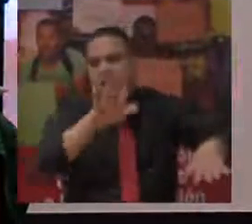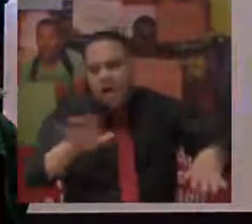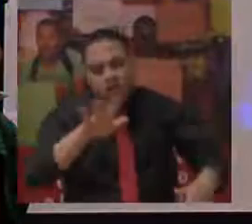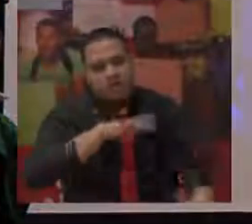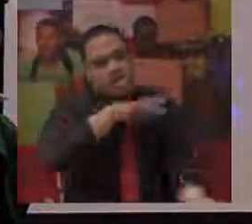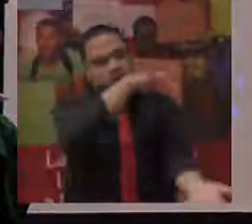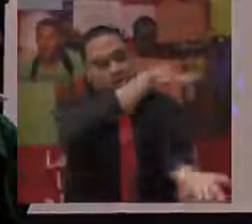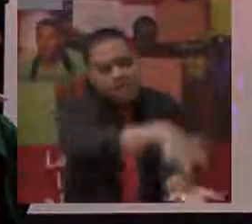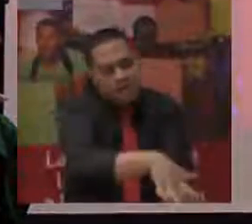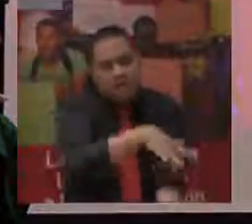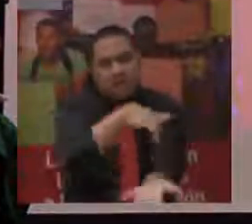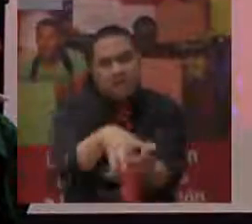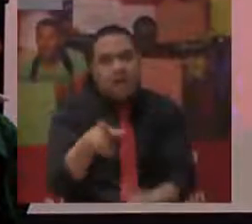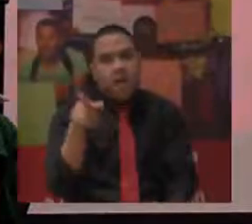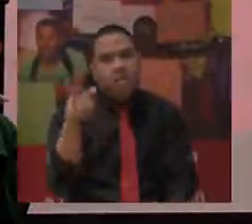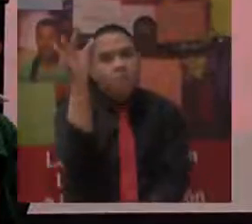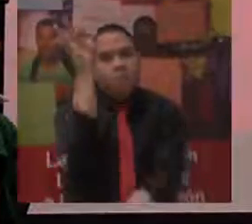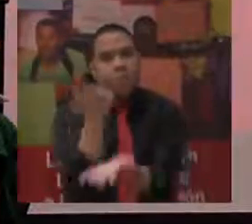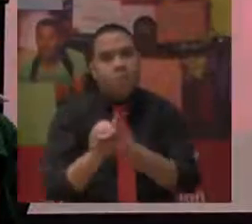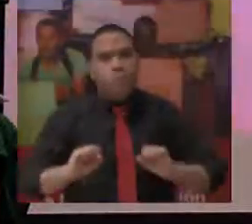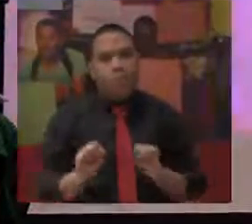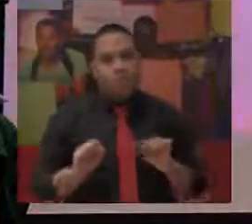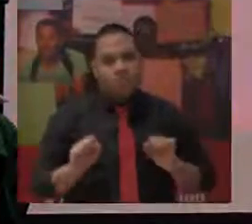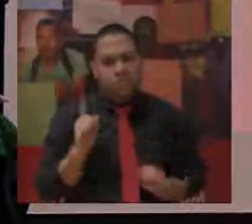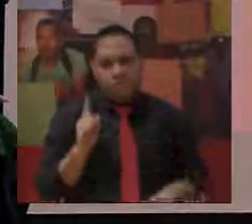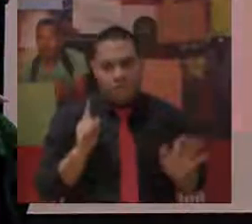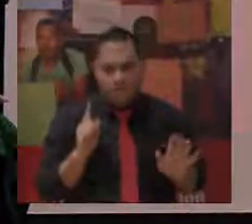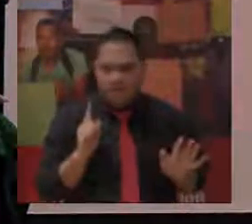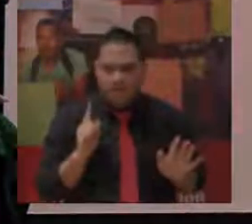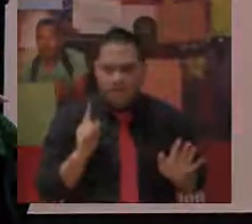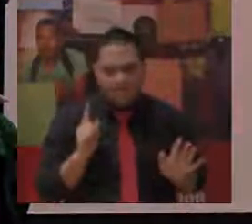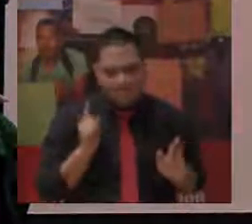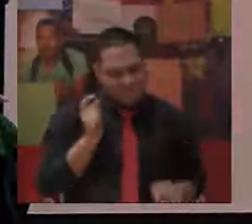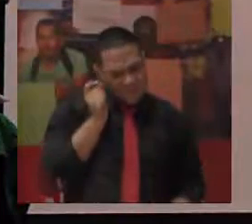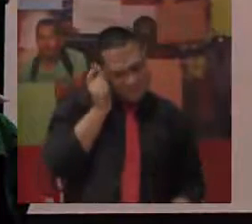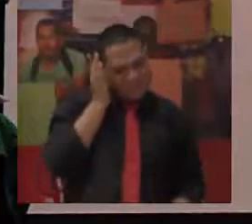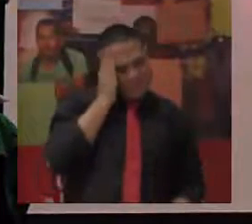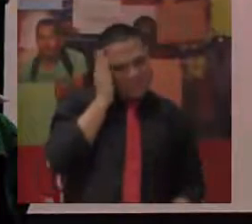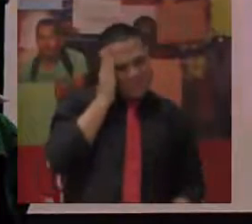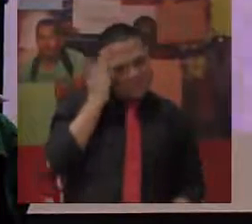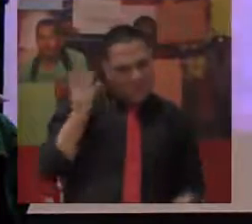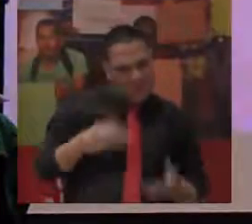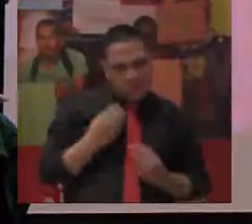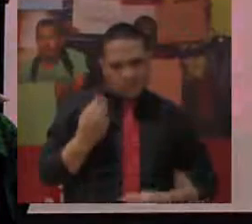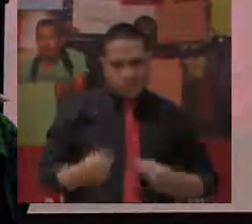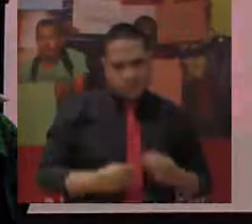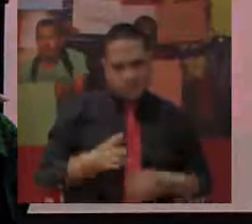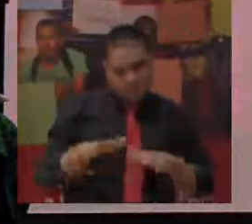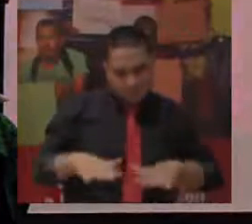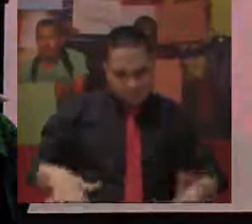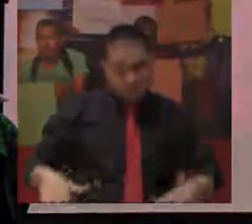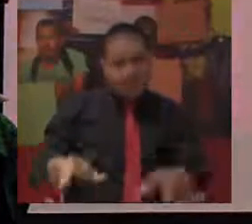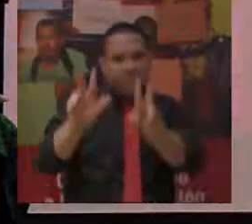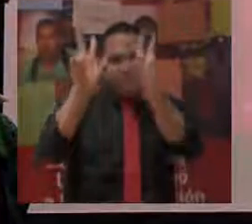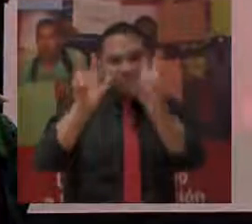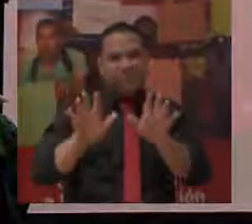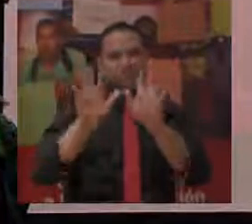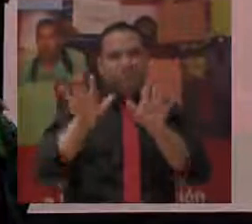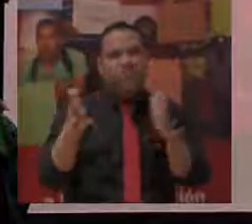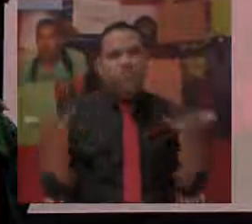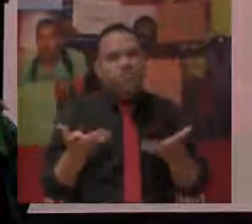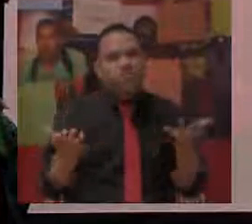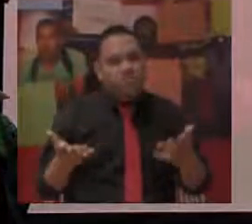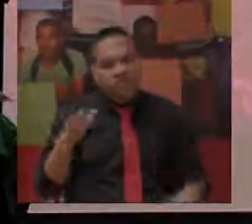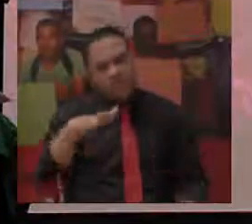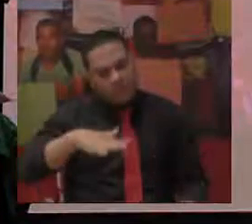gusta hacer todo en Bogotá, porque entendemos que la reintegración, como buena parte de los asuntos de este país, ocurren en las